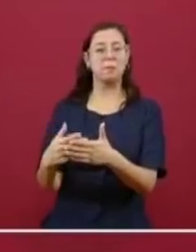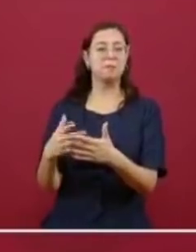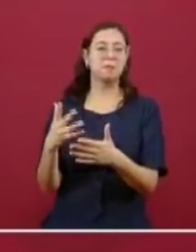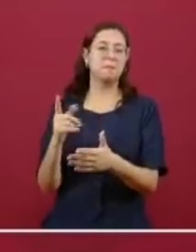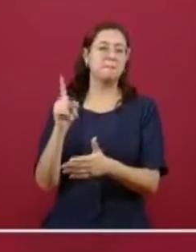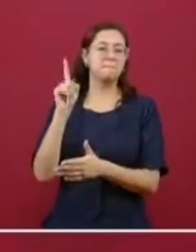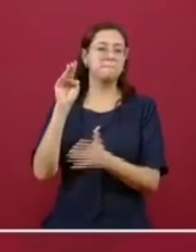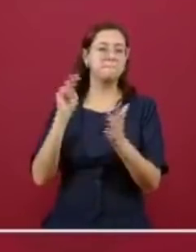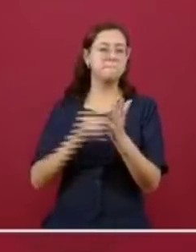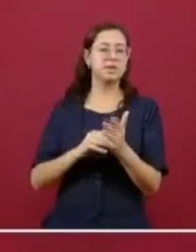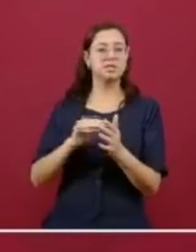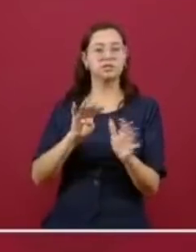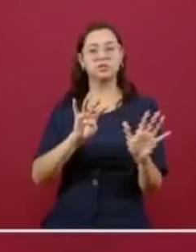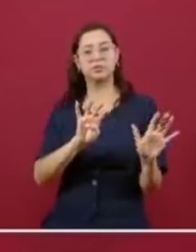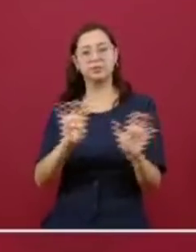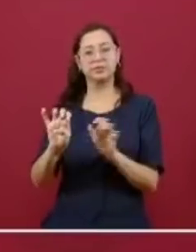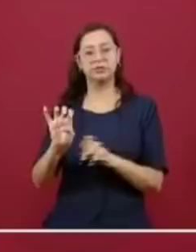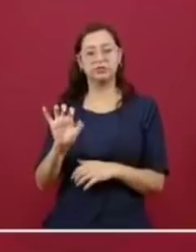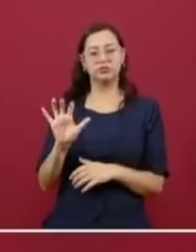1905,